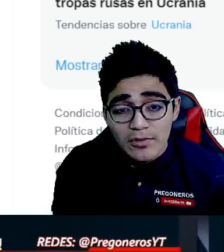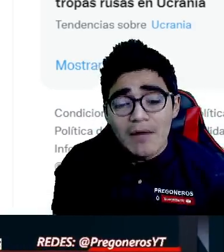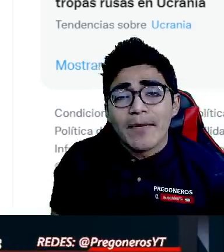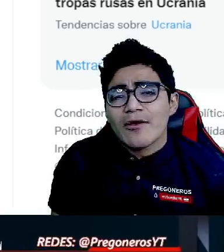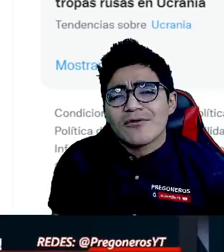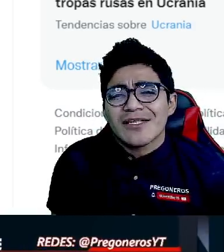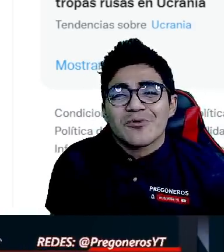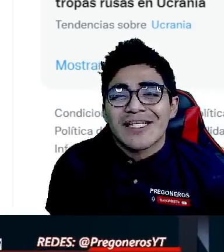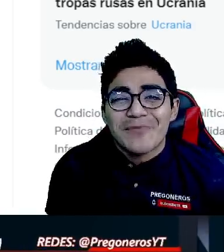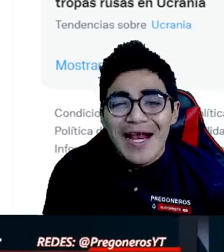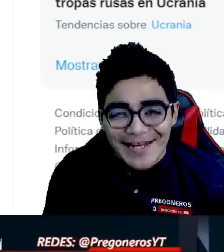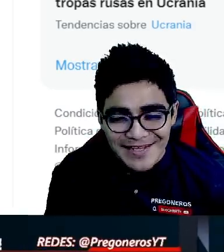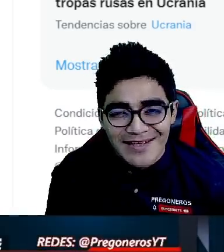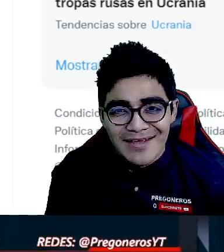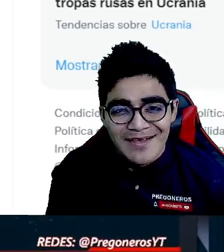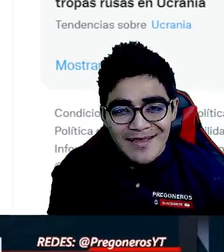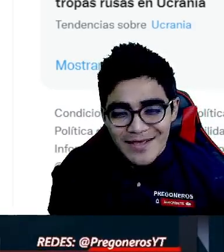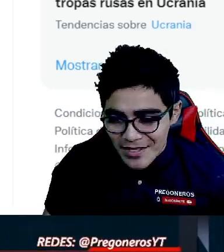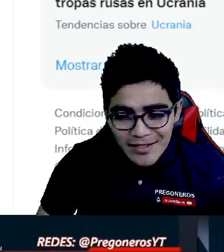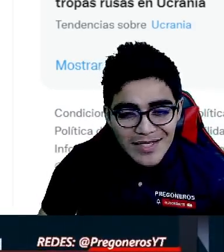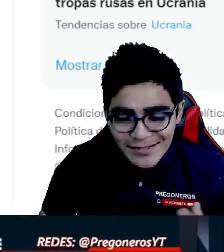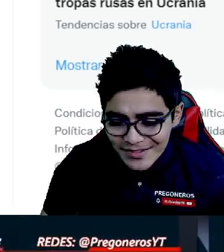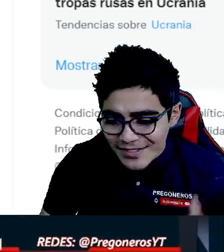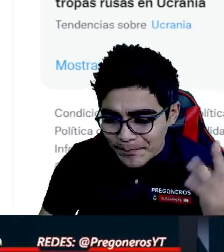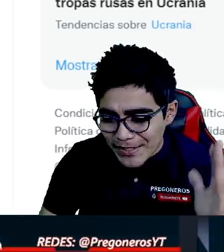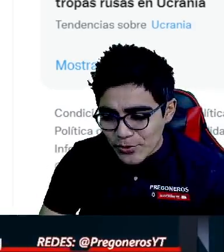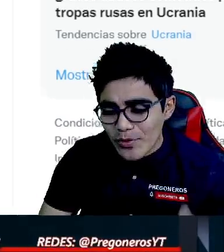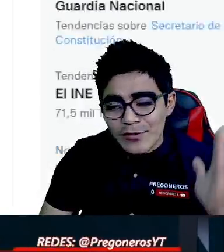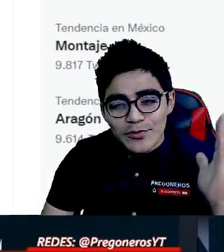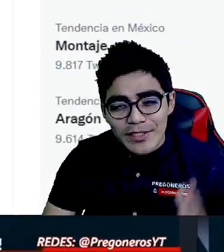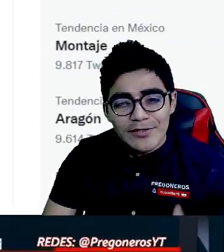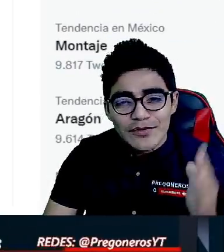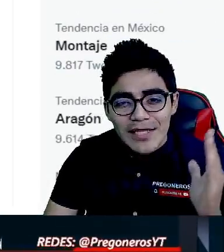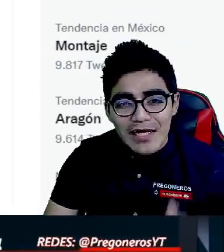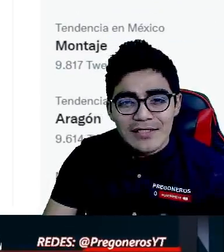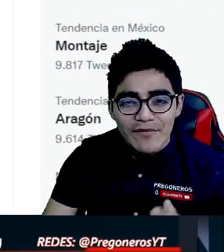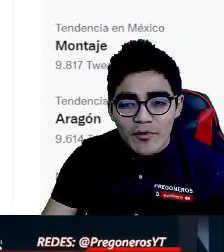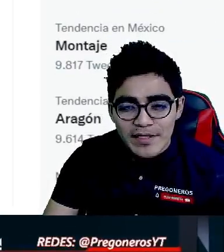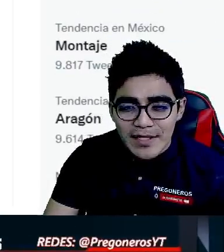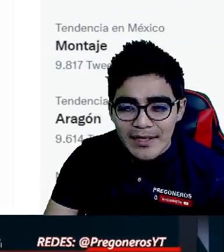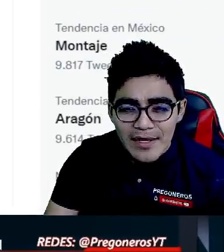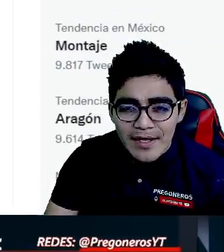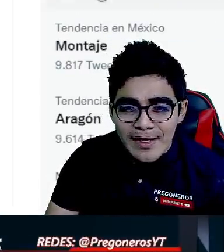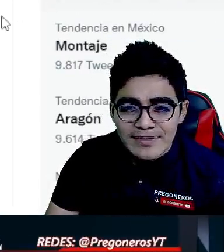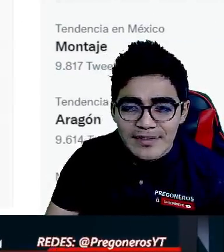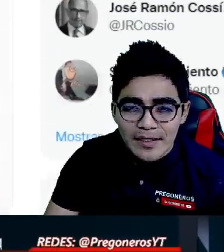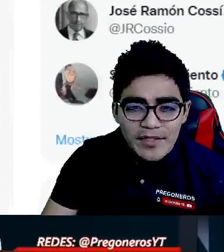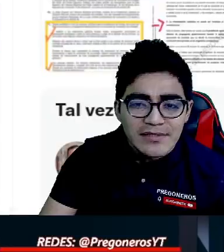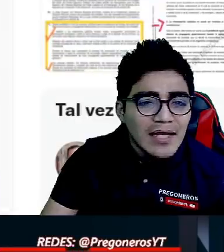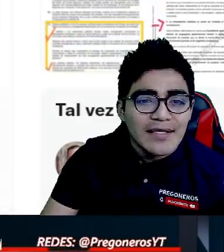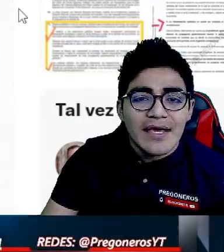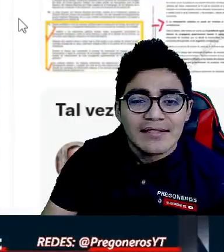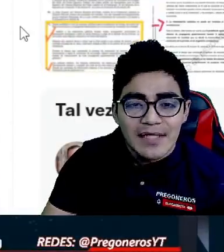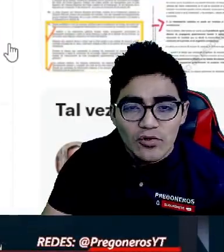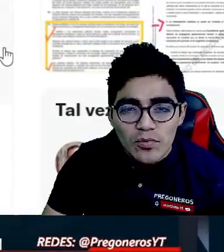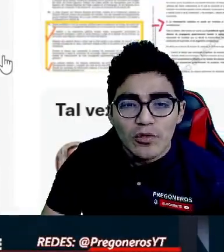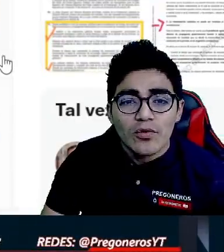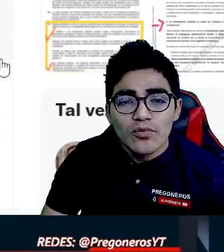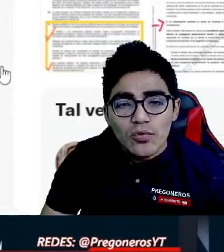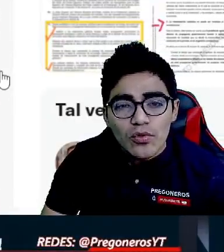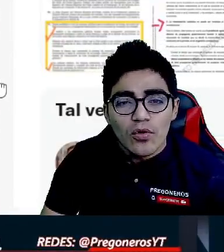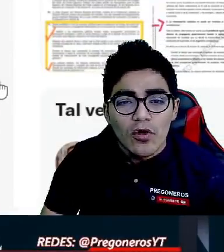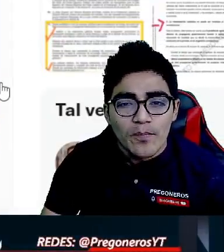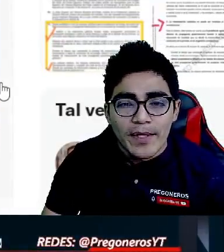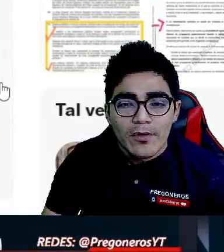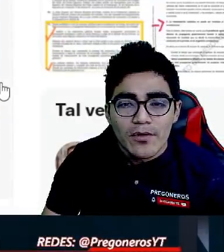veda electoral, pero a ellos eso les vale. Y así se pasó en sus redes sociales a fomentar esta entrevista y hasta tuvo